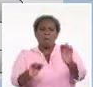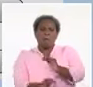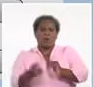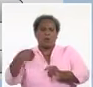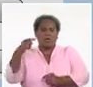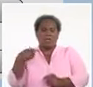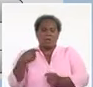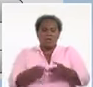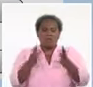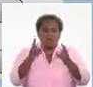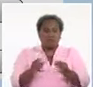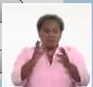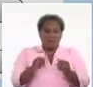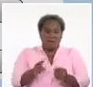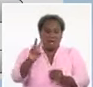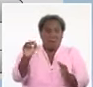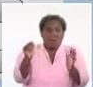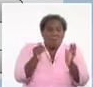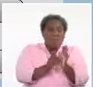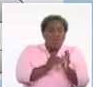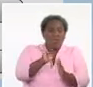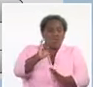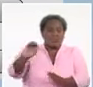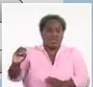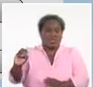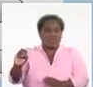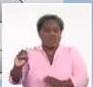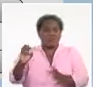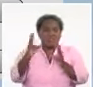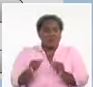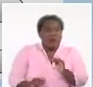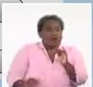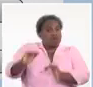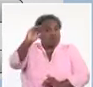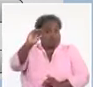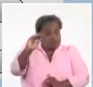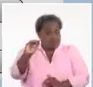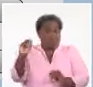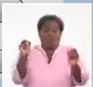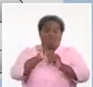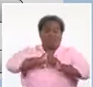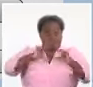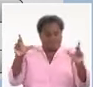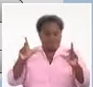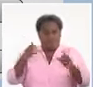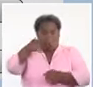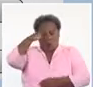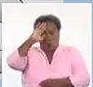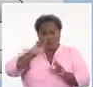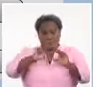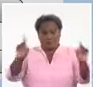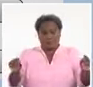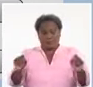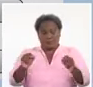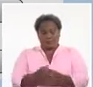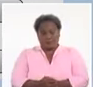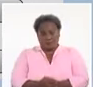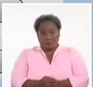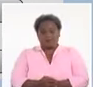una cifra de 2.900 es algo impresionante para nuestro país. Esto hace